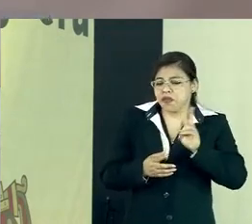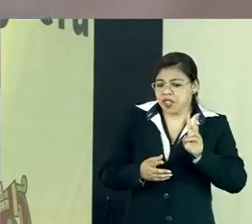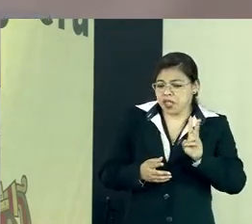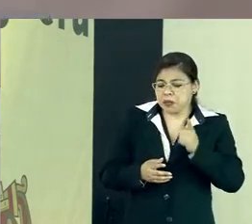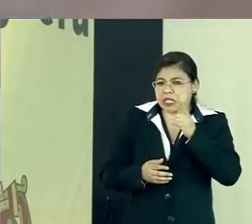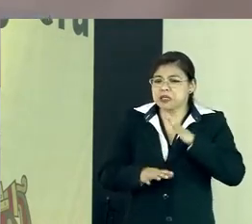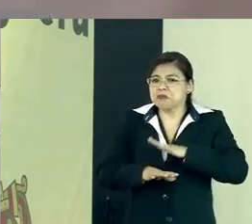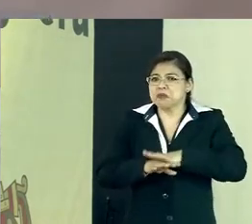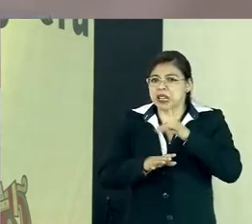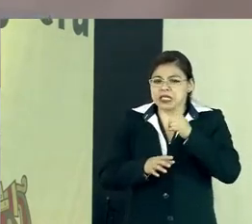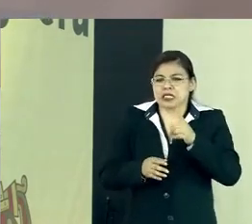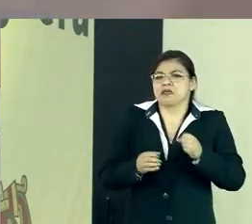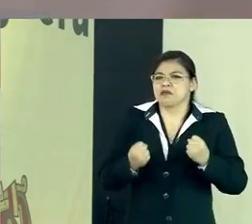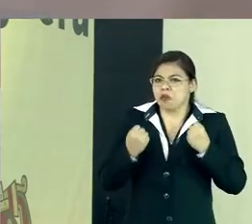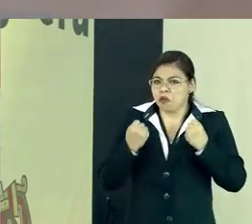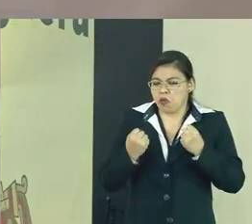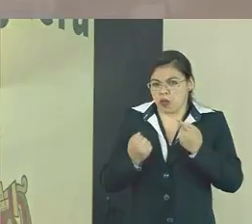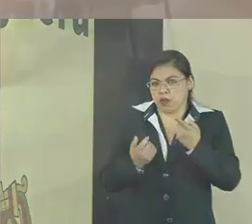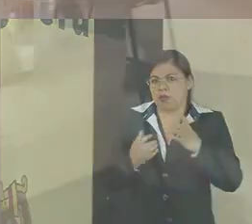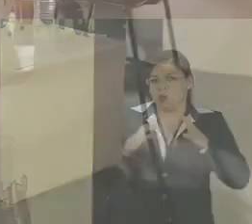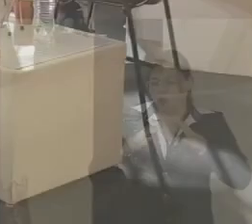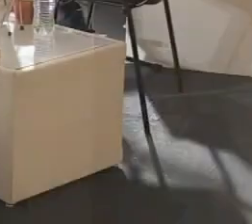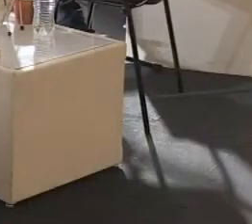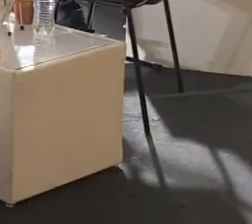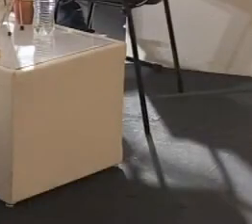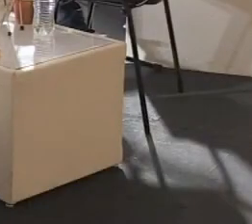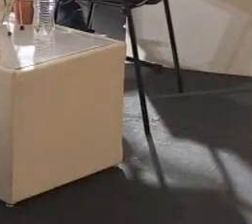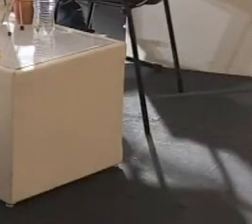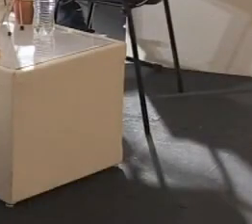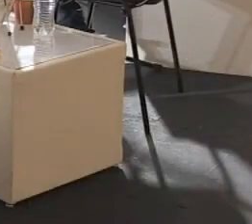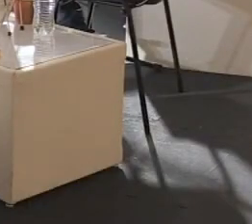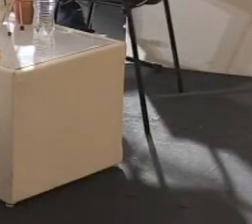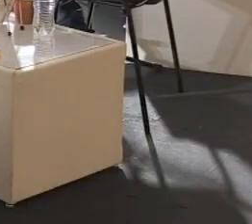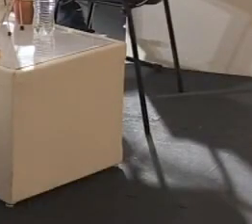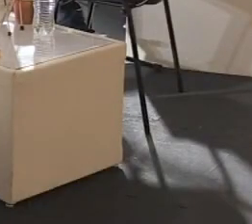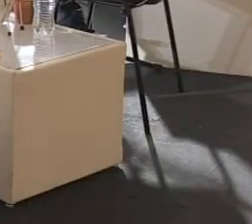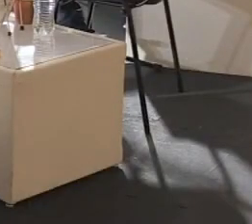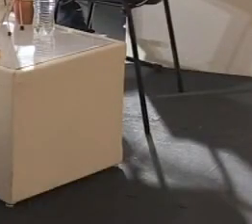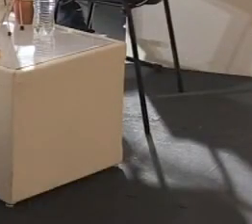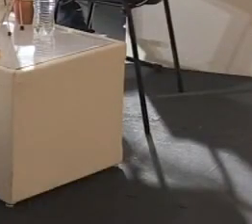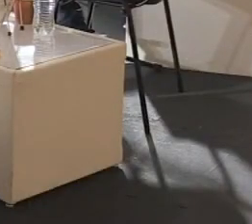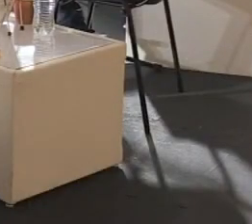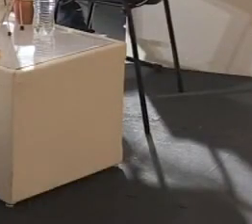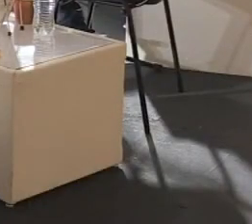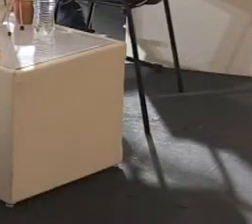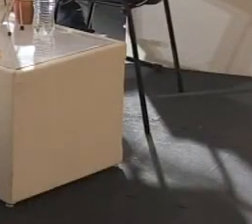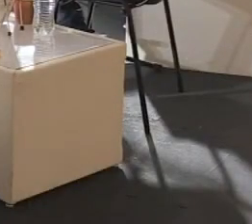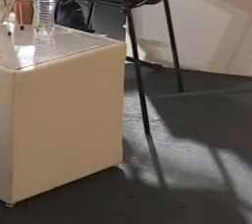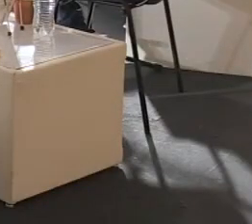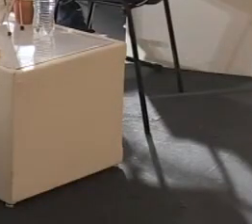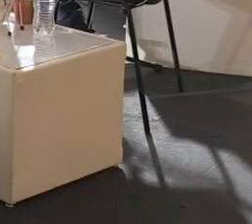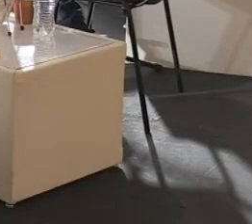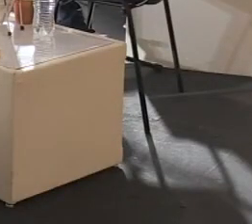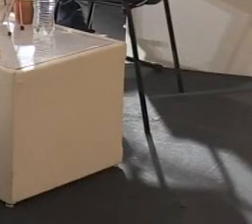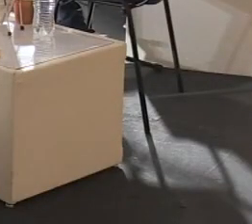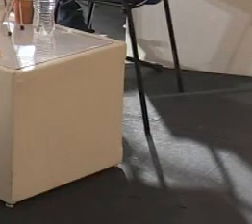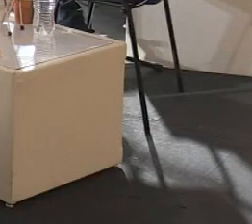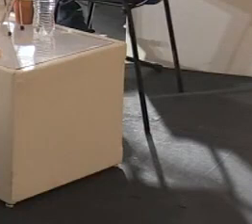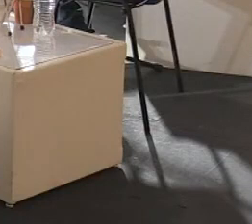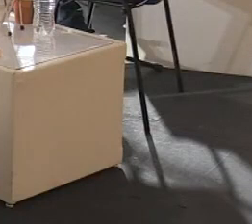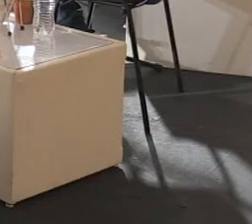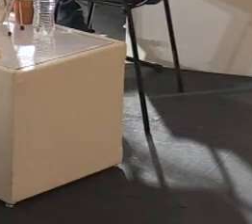poder energético poder calórico las consecuencias por de más obvia porque esto llevó a que